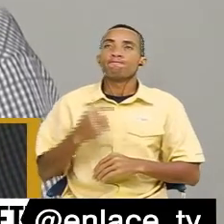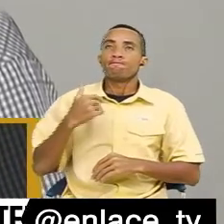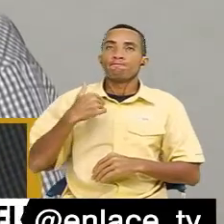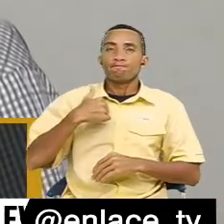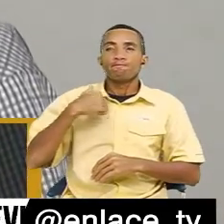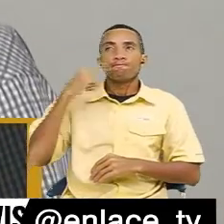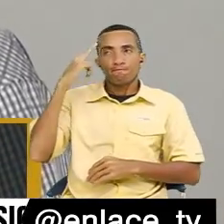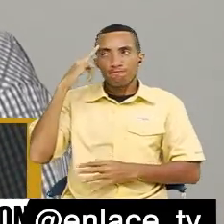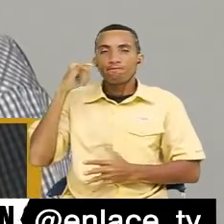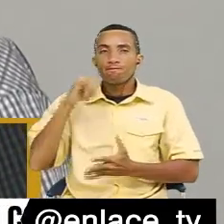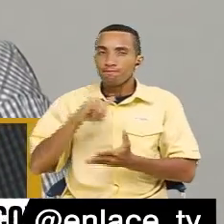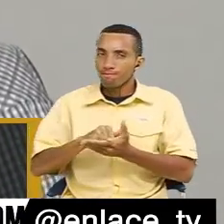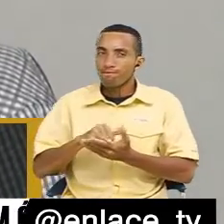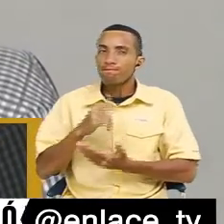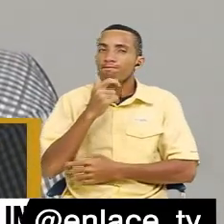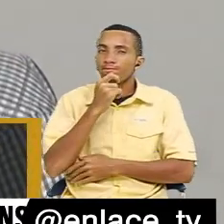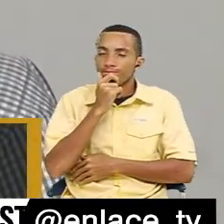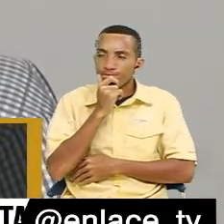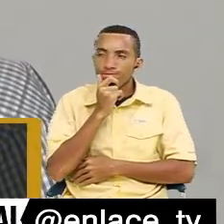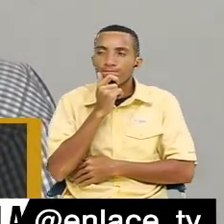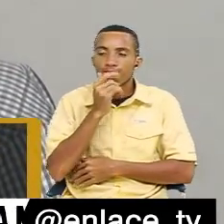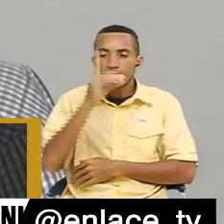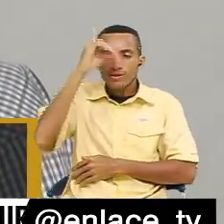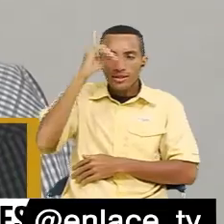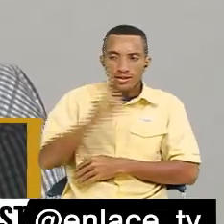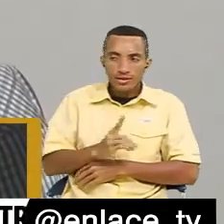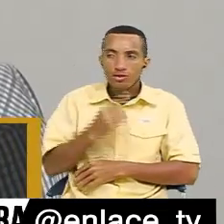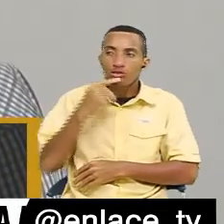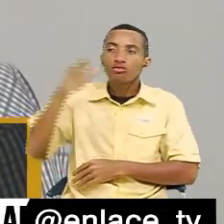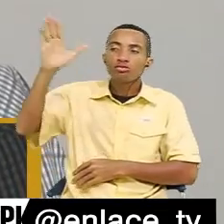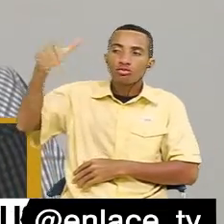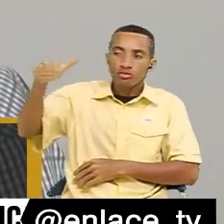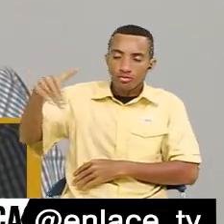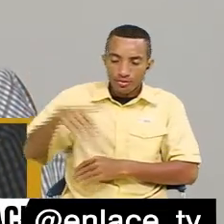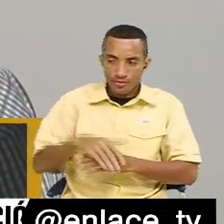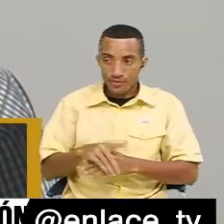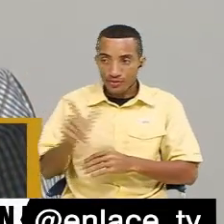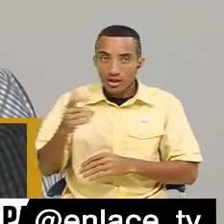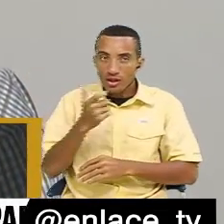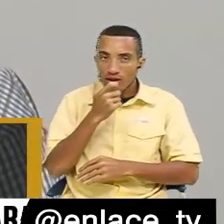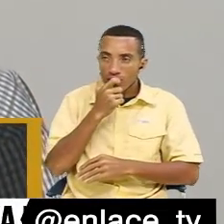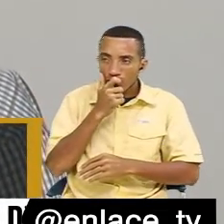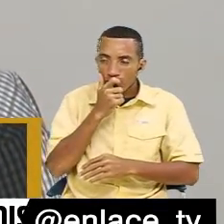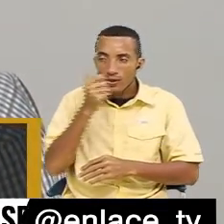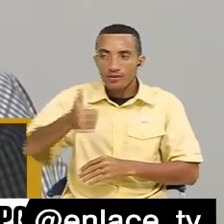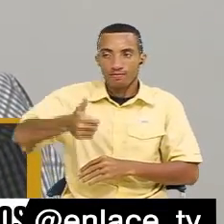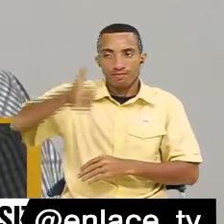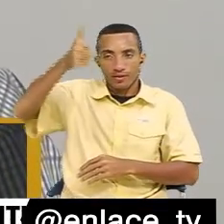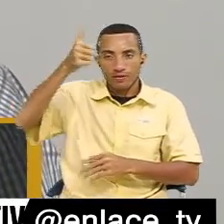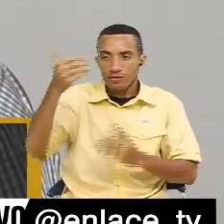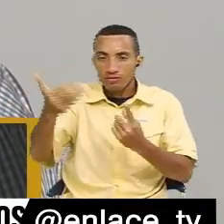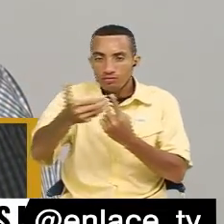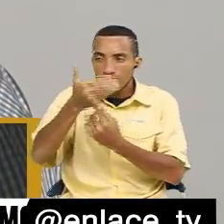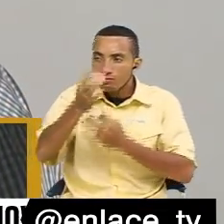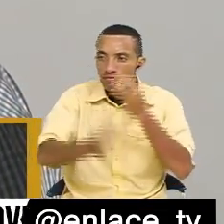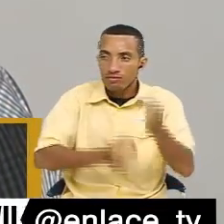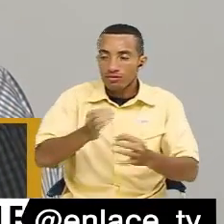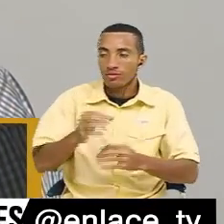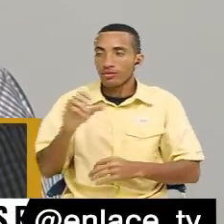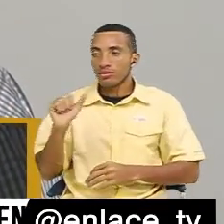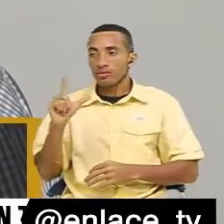acertada el vincular y llamar a juicio al excapitán José Eduardo González Sánchez, alias Mauricio,